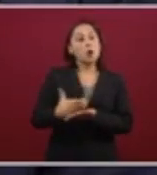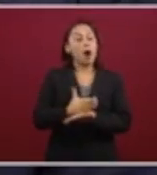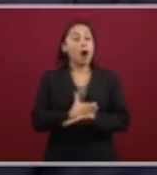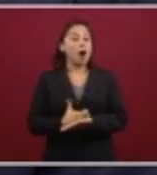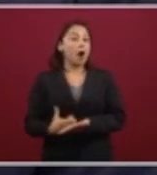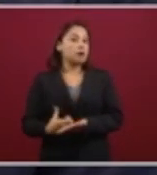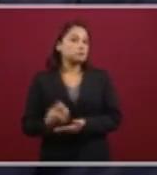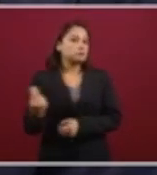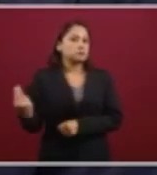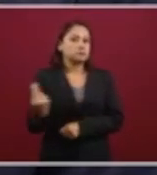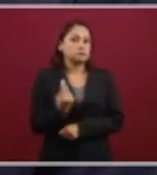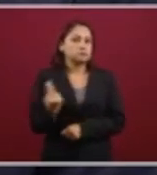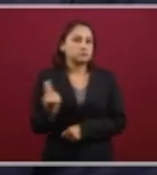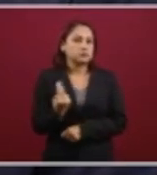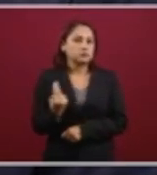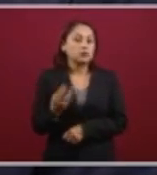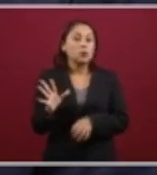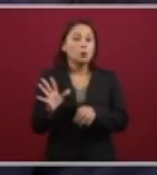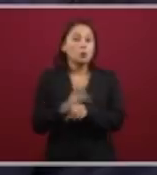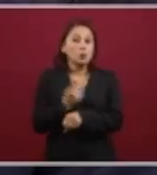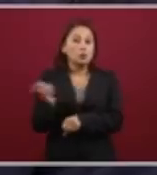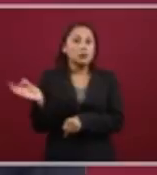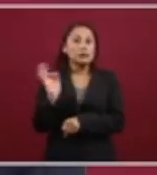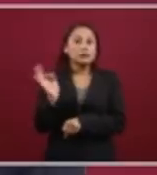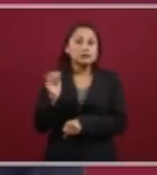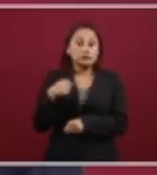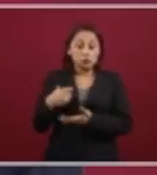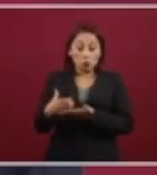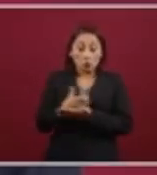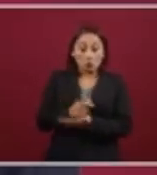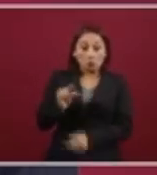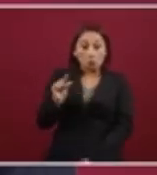iban a echar a perder.